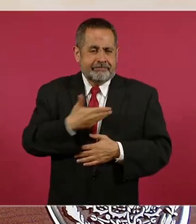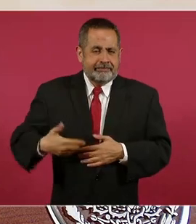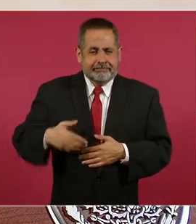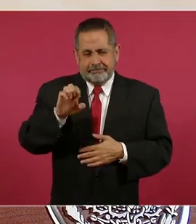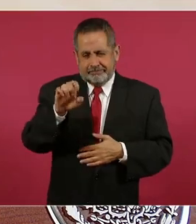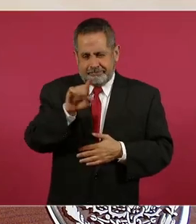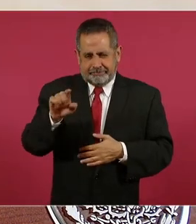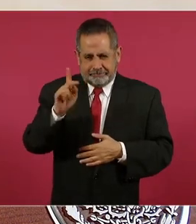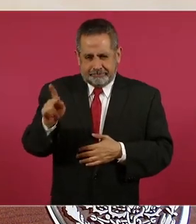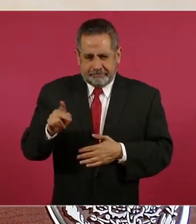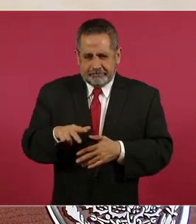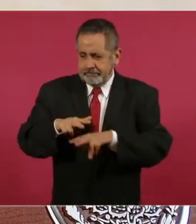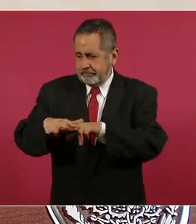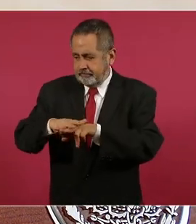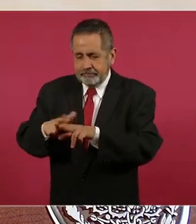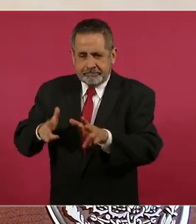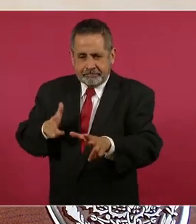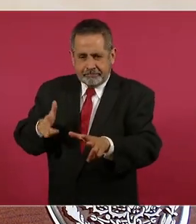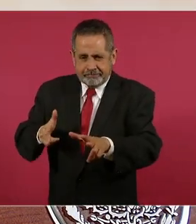los trenes,